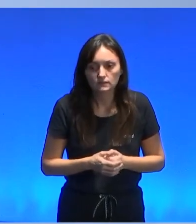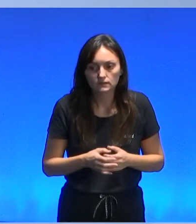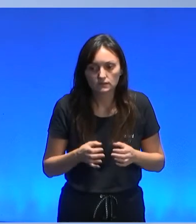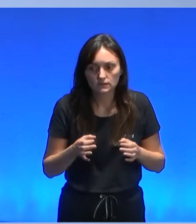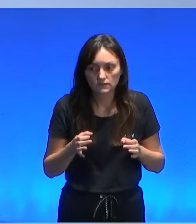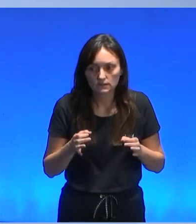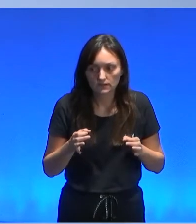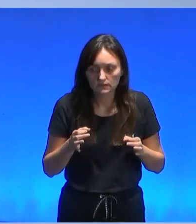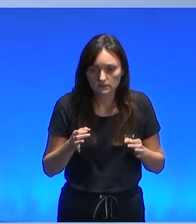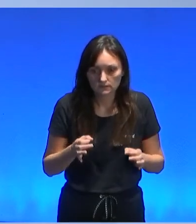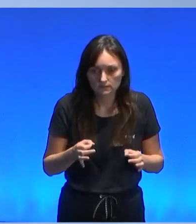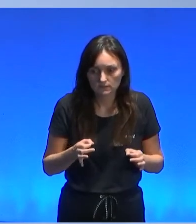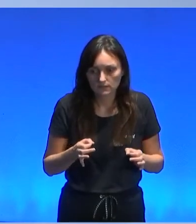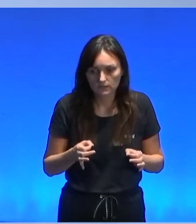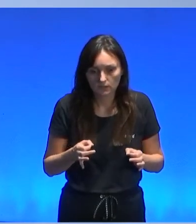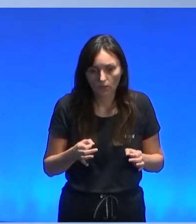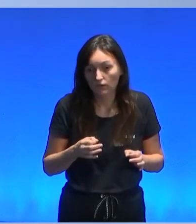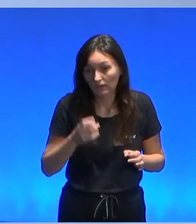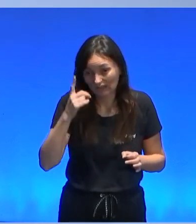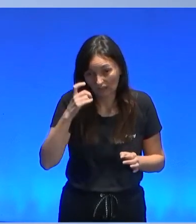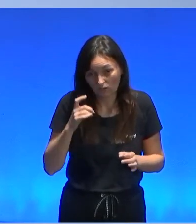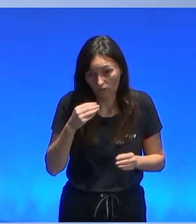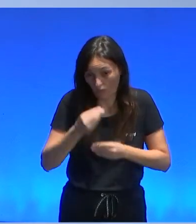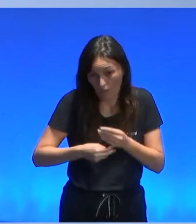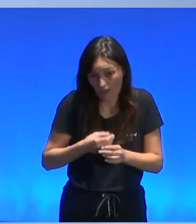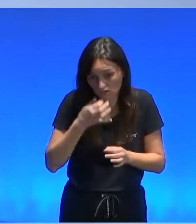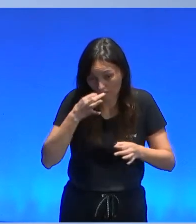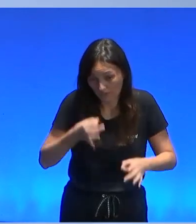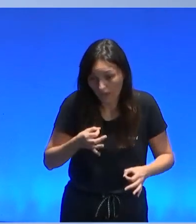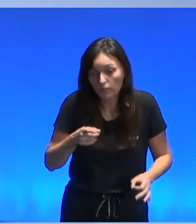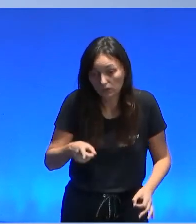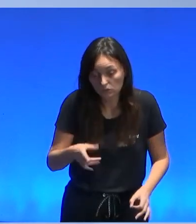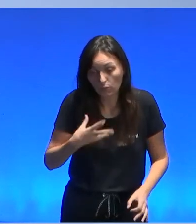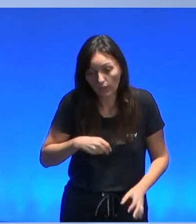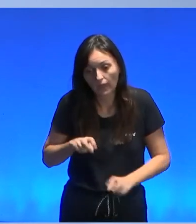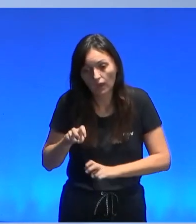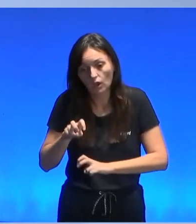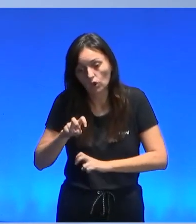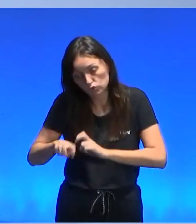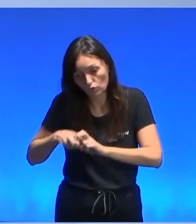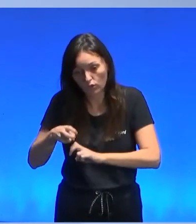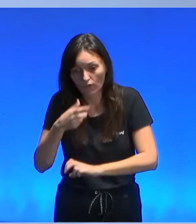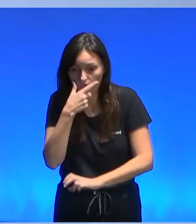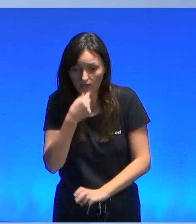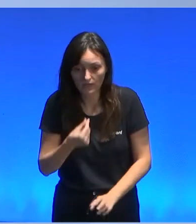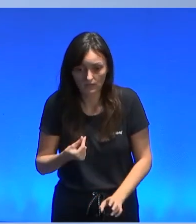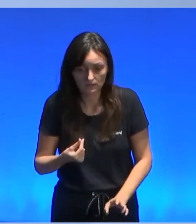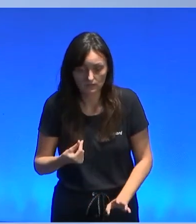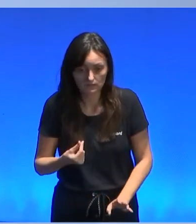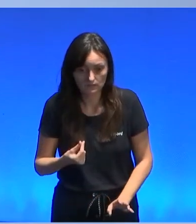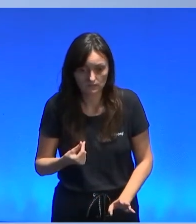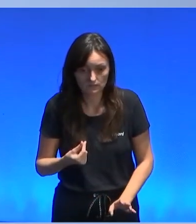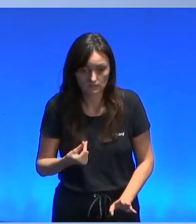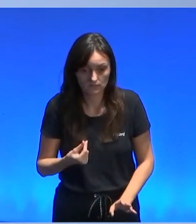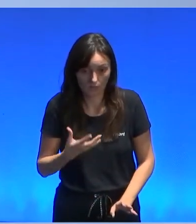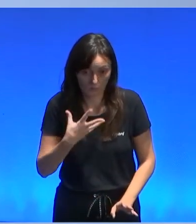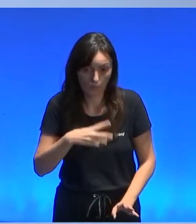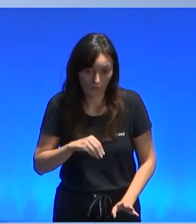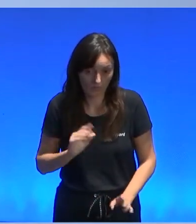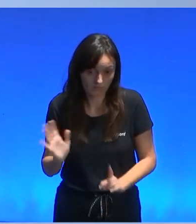no creo que se ha realizado, pero esto, por ejemplo, sería una solución fácil,